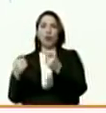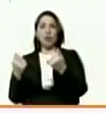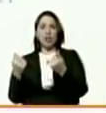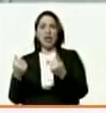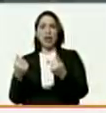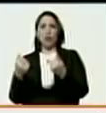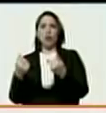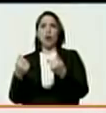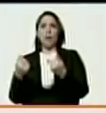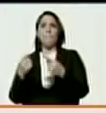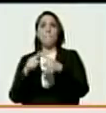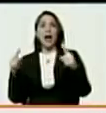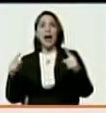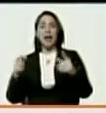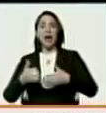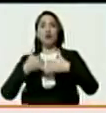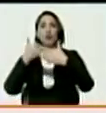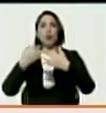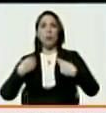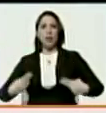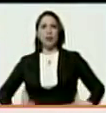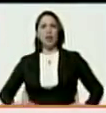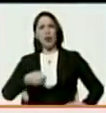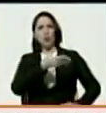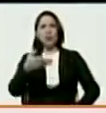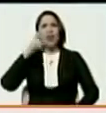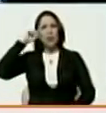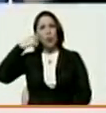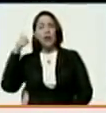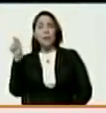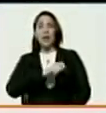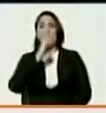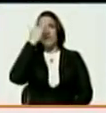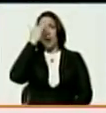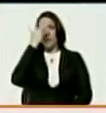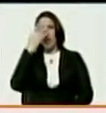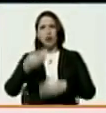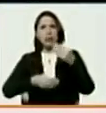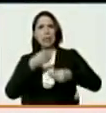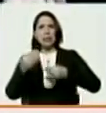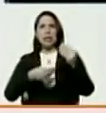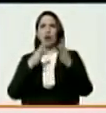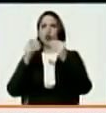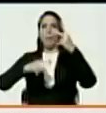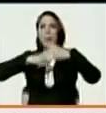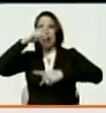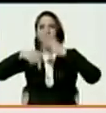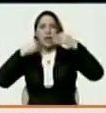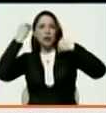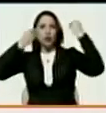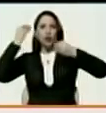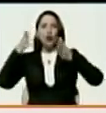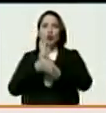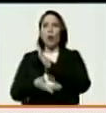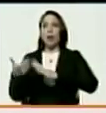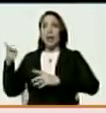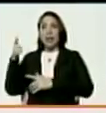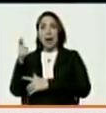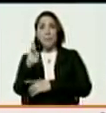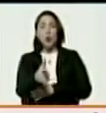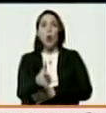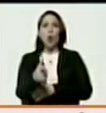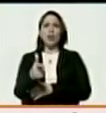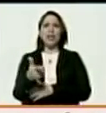ayuda humanitaria. Ustedes recuerdan que en el mes de febrero se montó toda una operación de unos camiones que venían cargados de